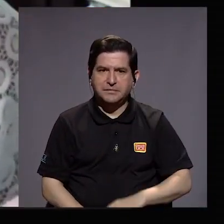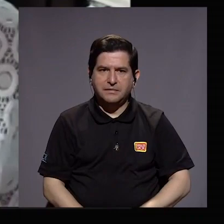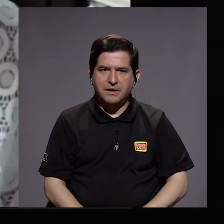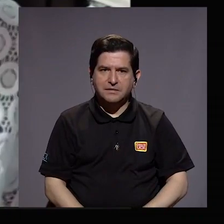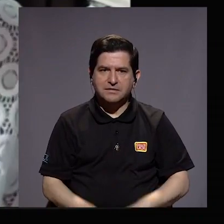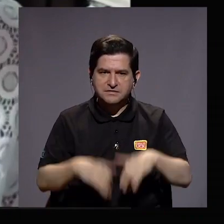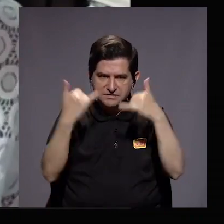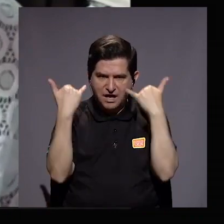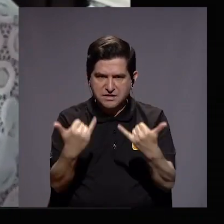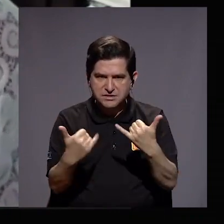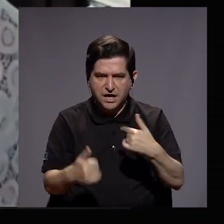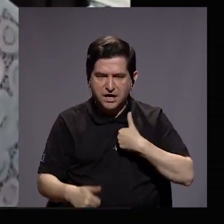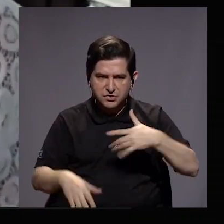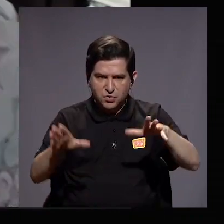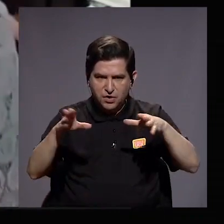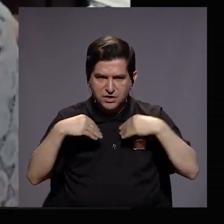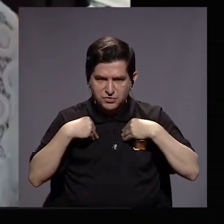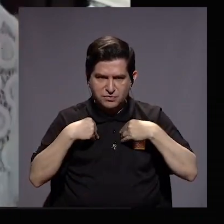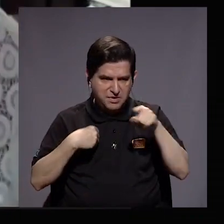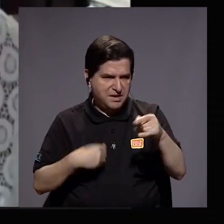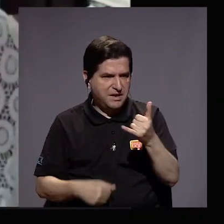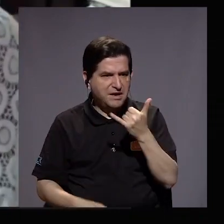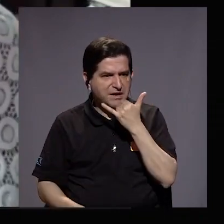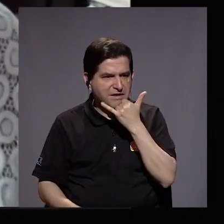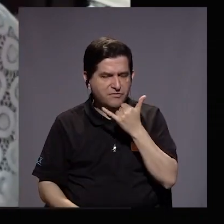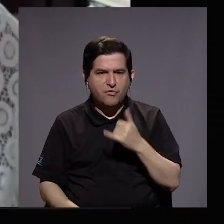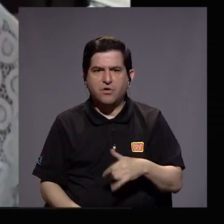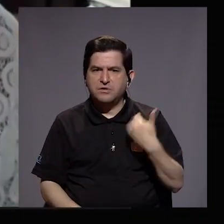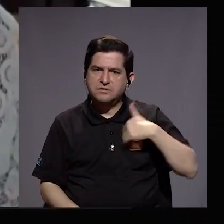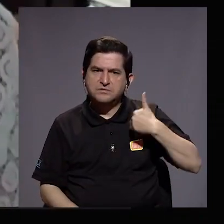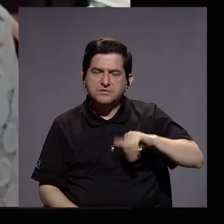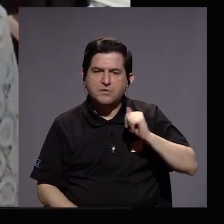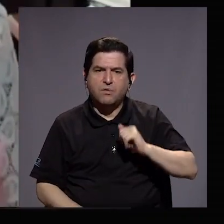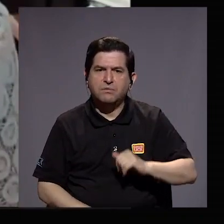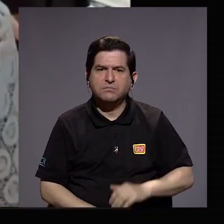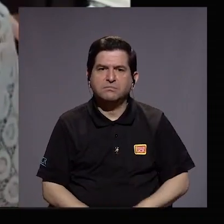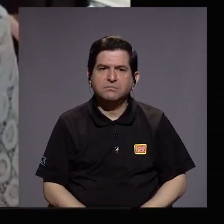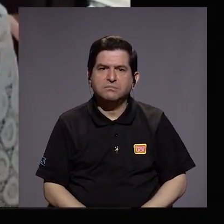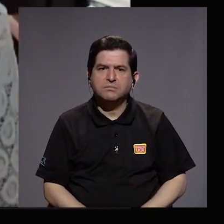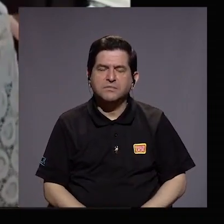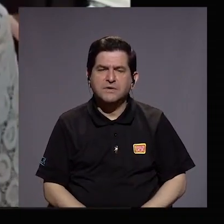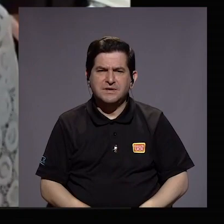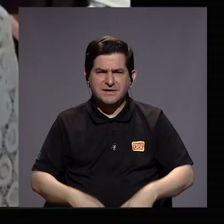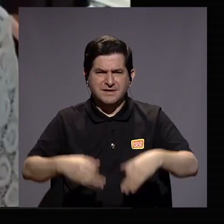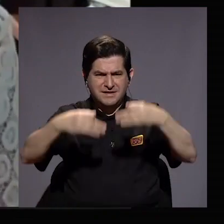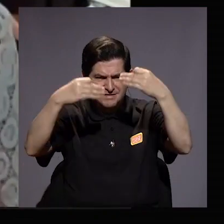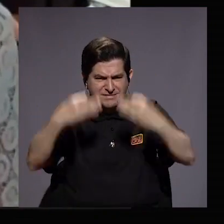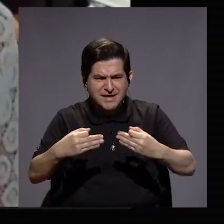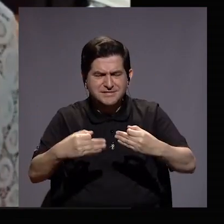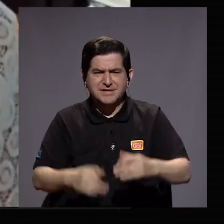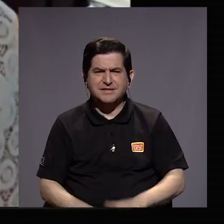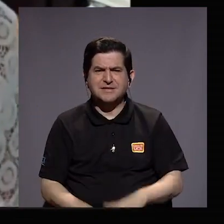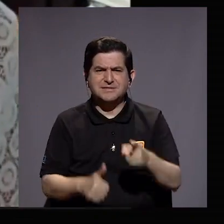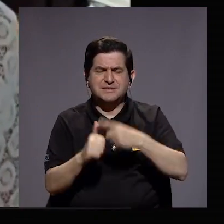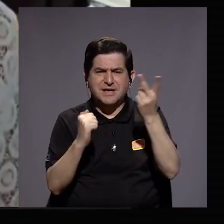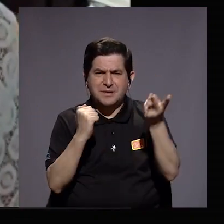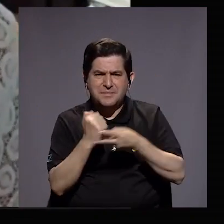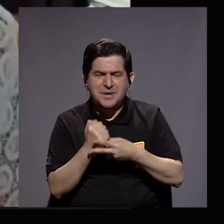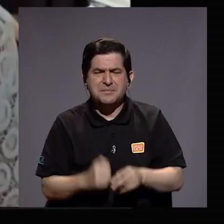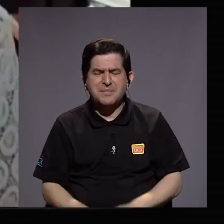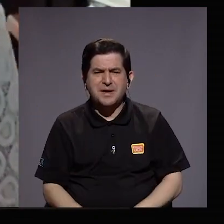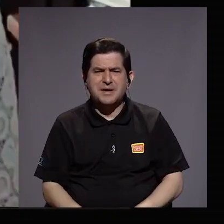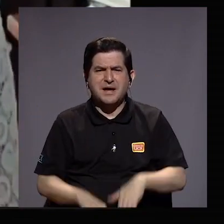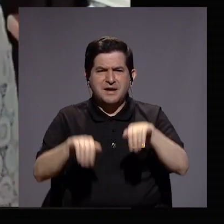ya había asumido que el señor estaba equivocado, porque las sentencias las dio por primera vez